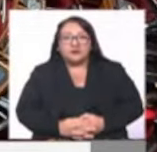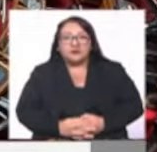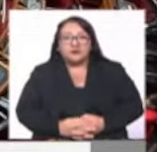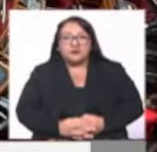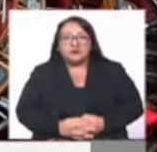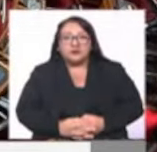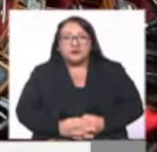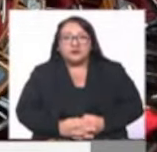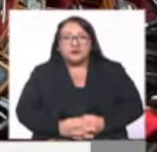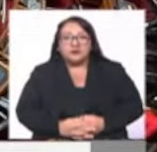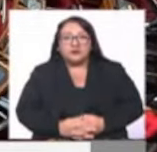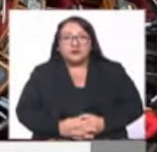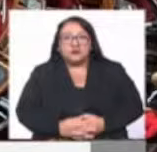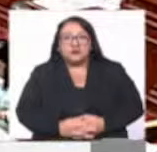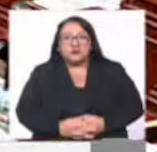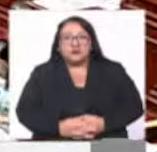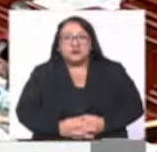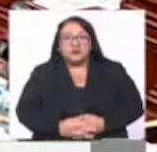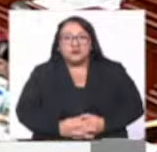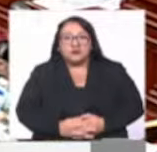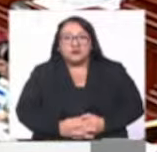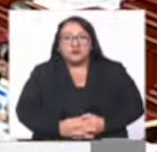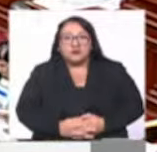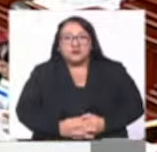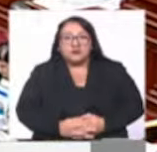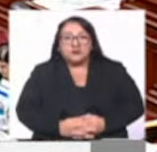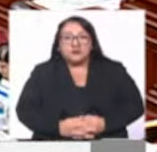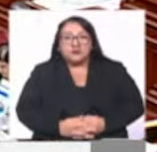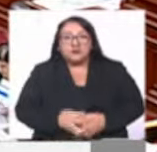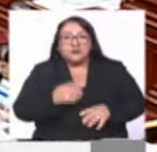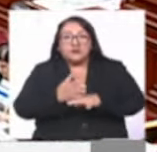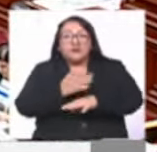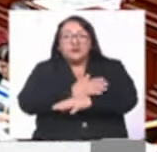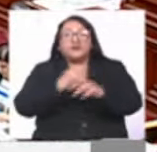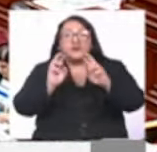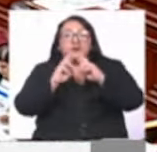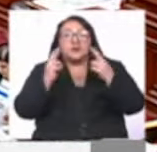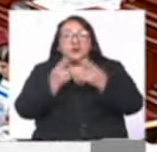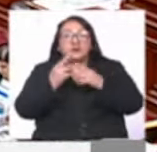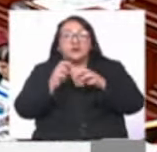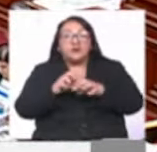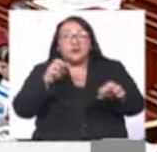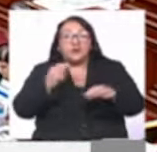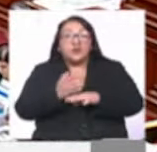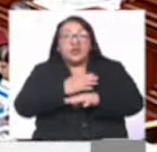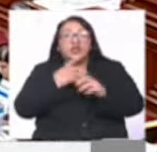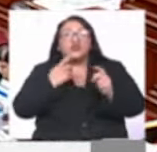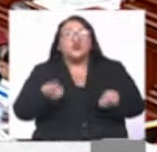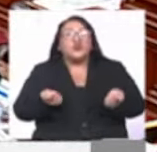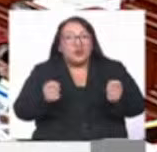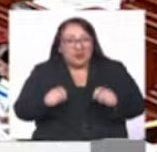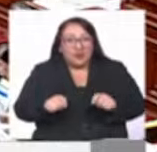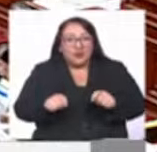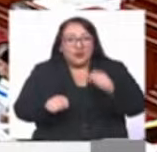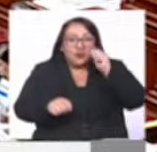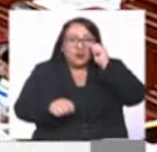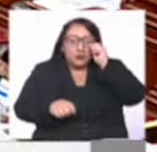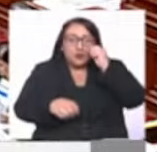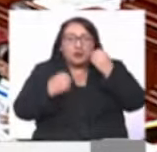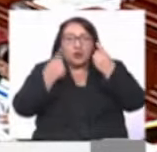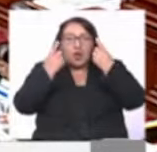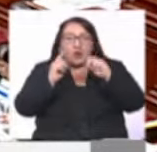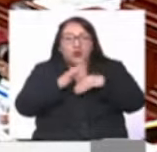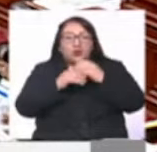plenaria en la víspera la sesión del pleno fue suspendida por acuerdo